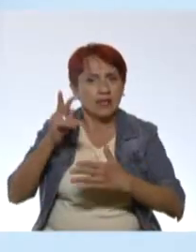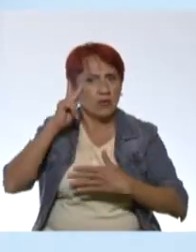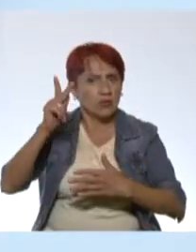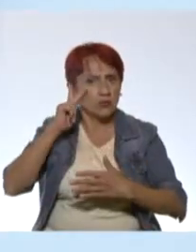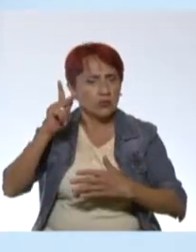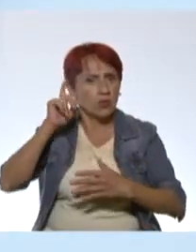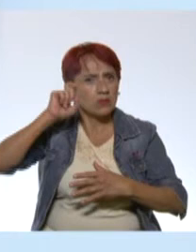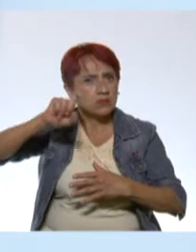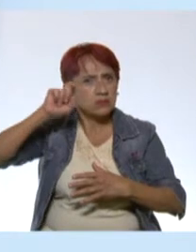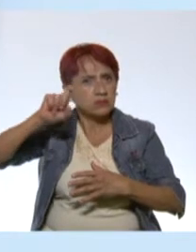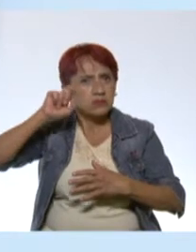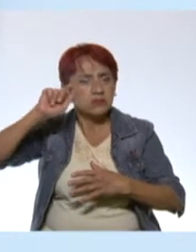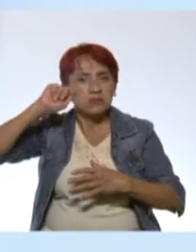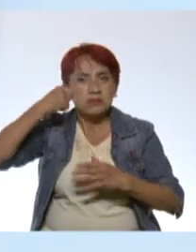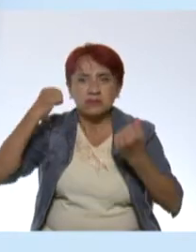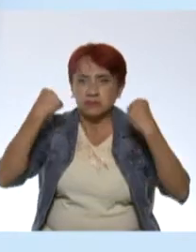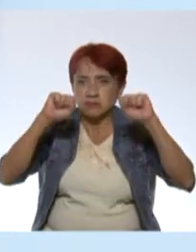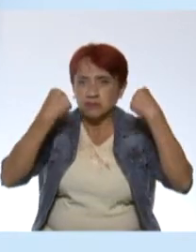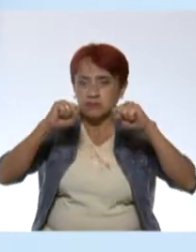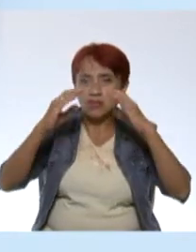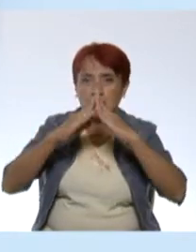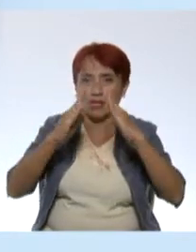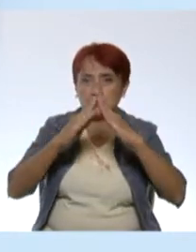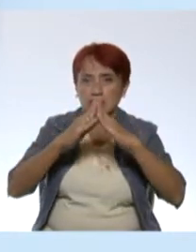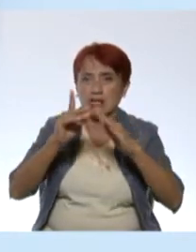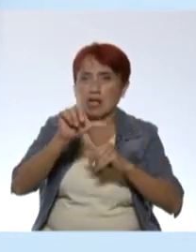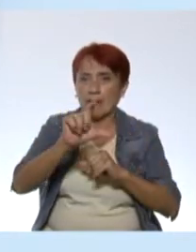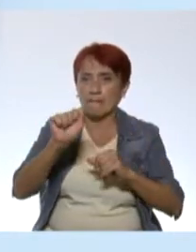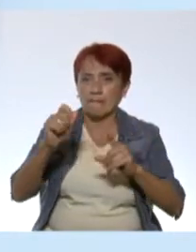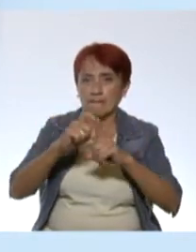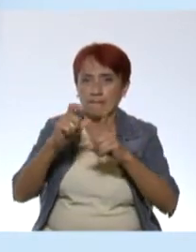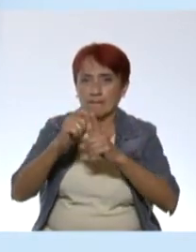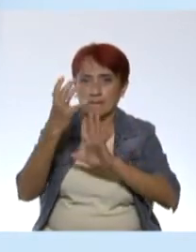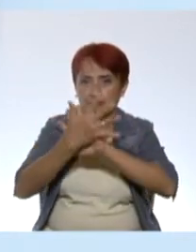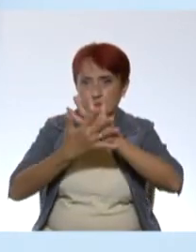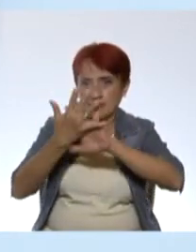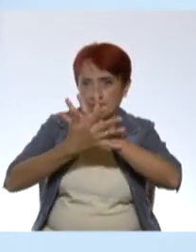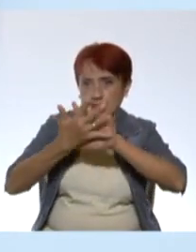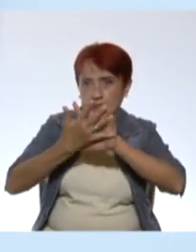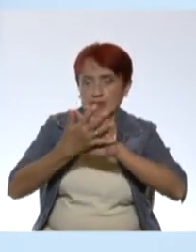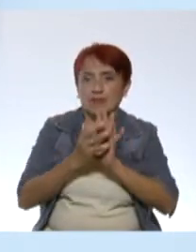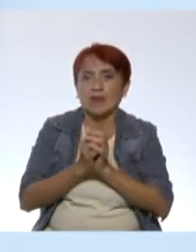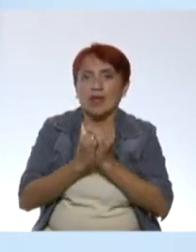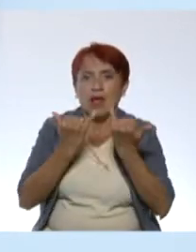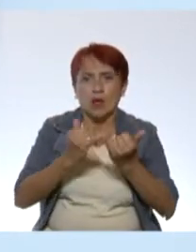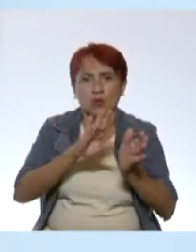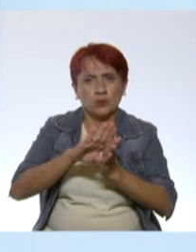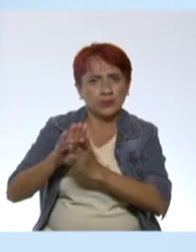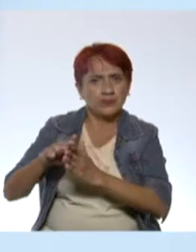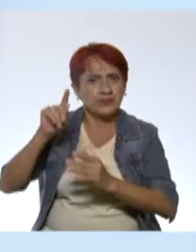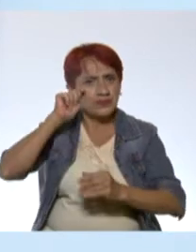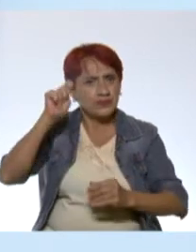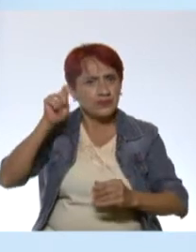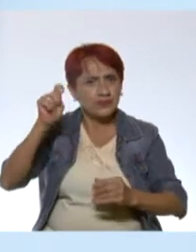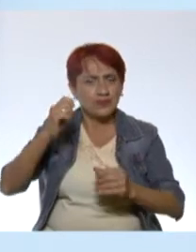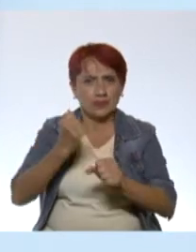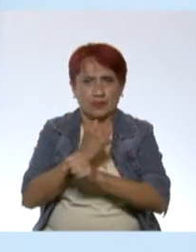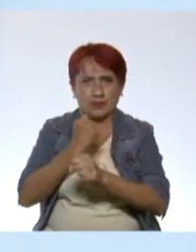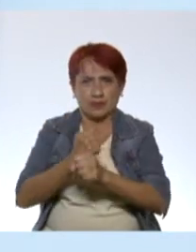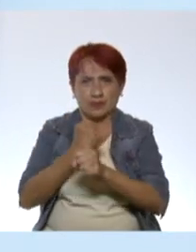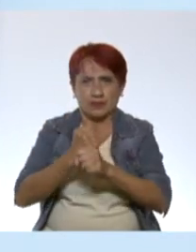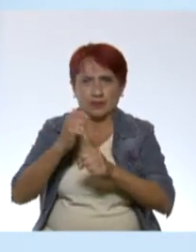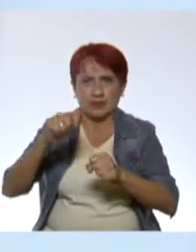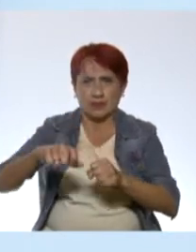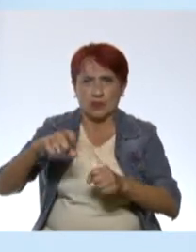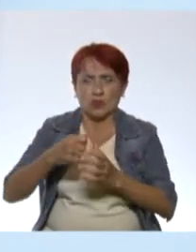Muchísimas gracias, profesora Yolibel. Recuerden practicar en casa a diario cada una de estas señas. Volviendo al referente teórico práctico que estamos trabajando el